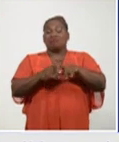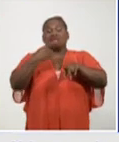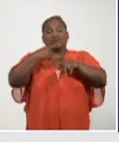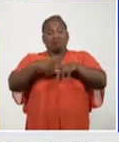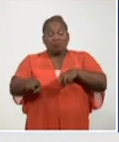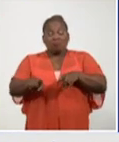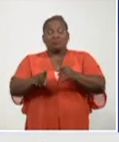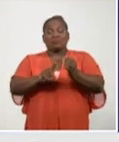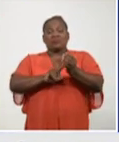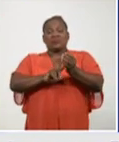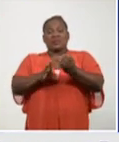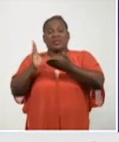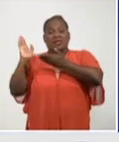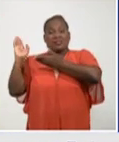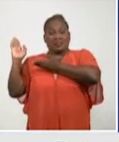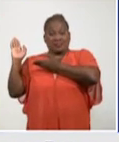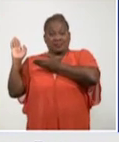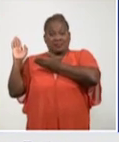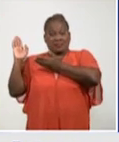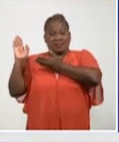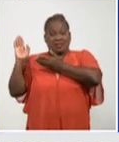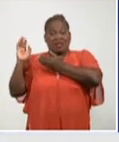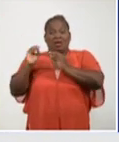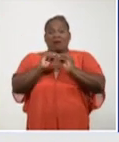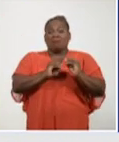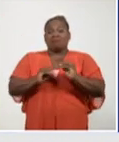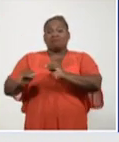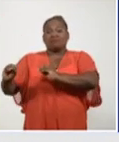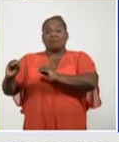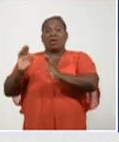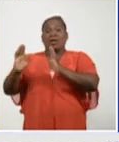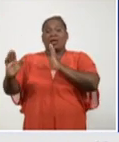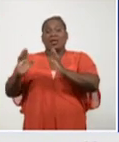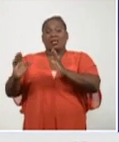pasó a la fase de transmisión autóctona limitada,